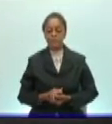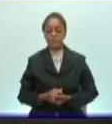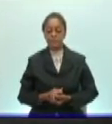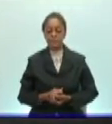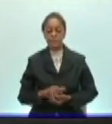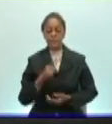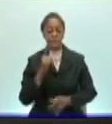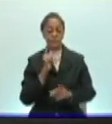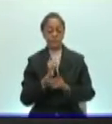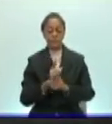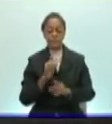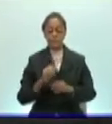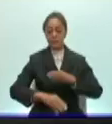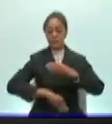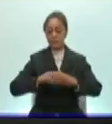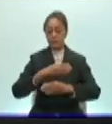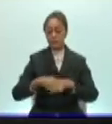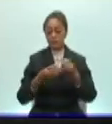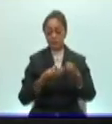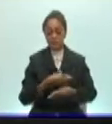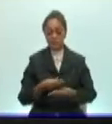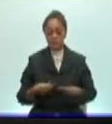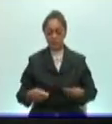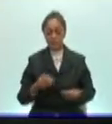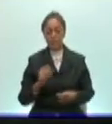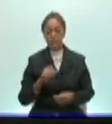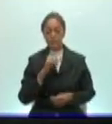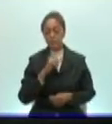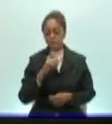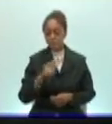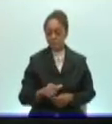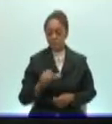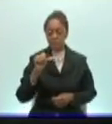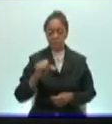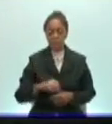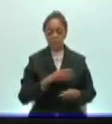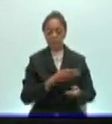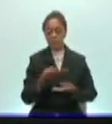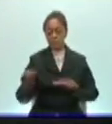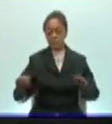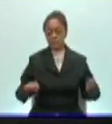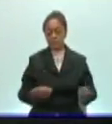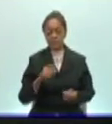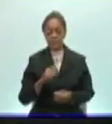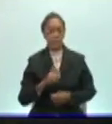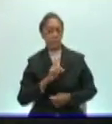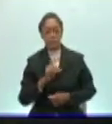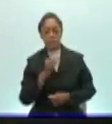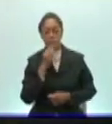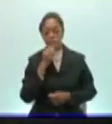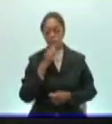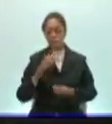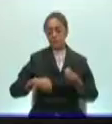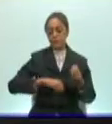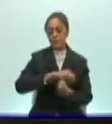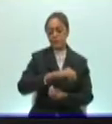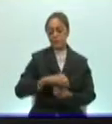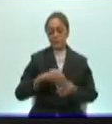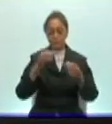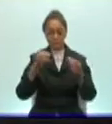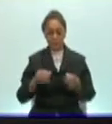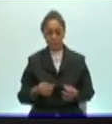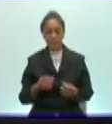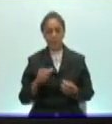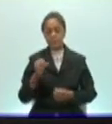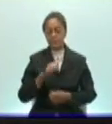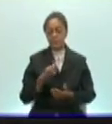Sin enfrentar el problema de la tierra, su pésima e injusta distribución, es imposible una transformación auténtica en la